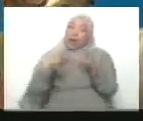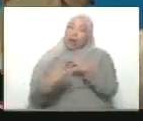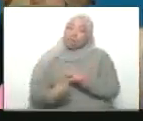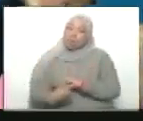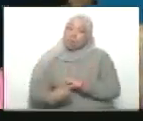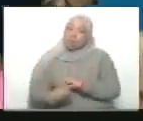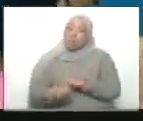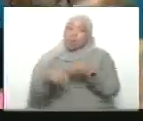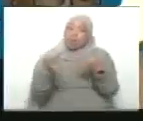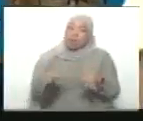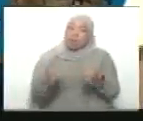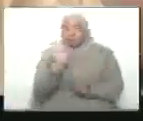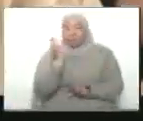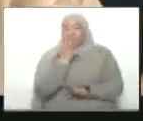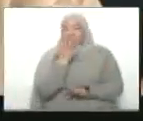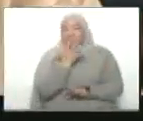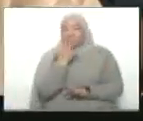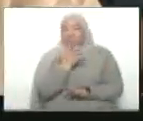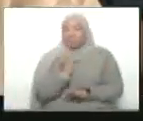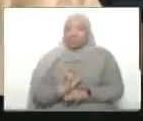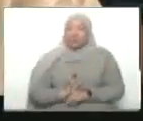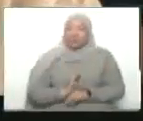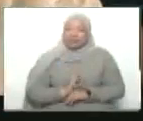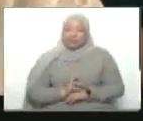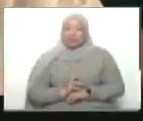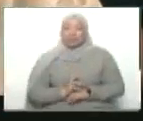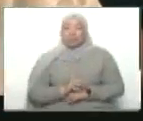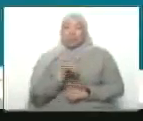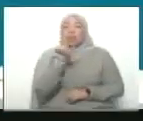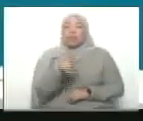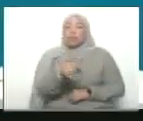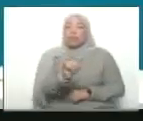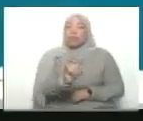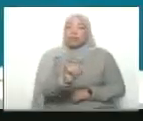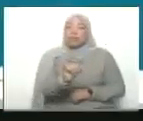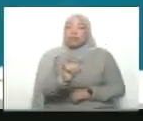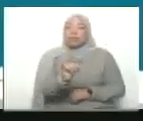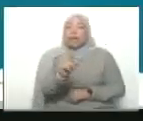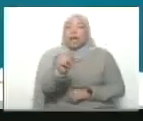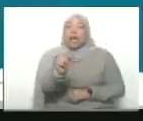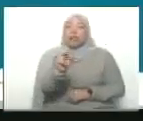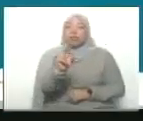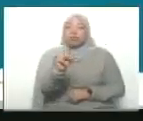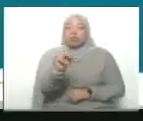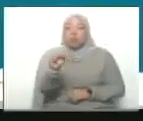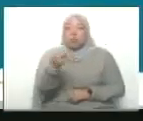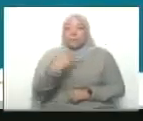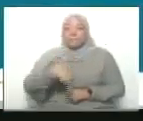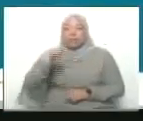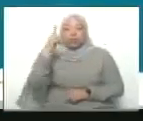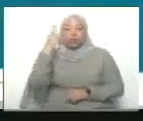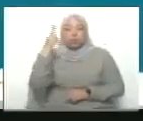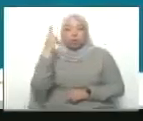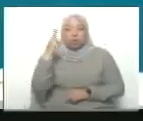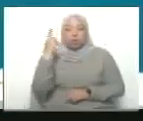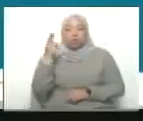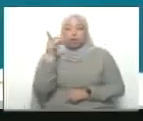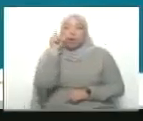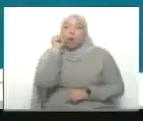climático tiene en los Himalayas. También tenemos por aquí de Túnez, ¿verdad? Mohamed